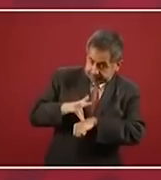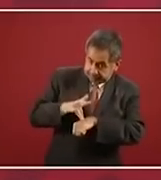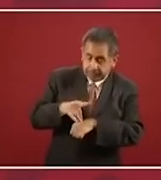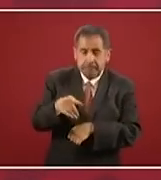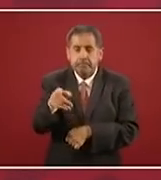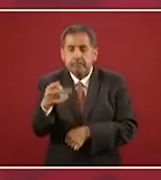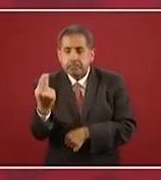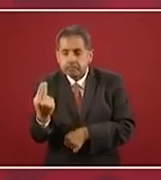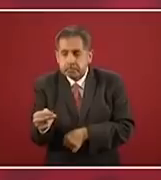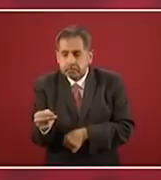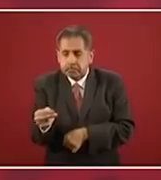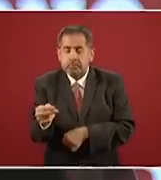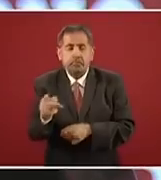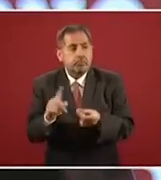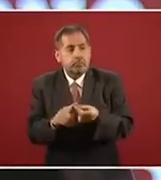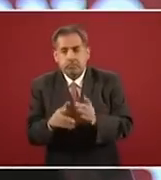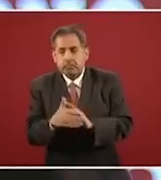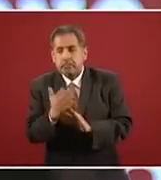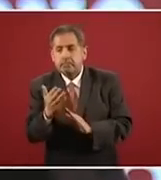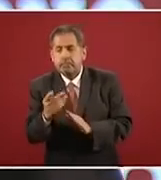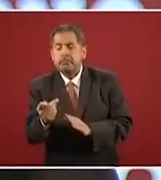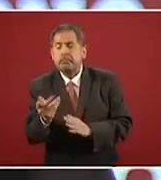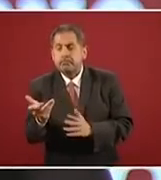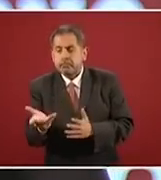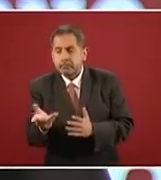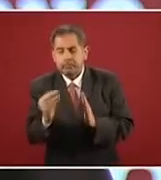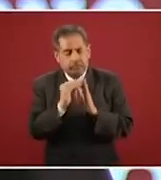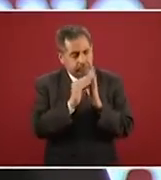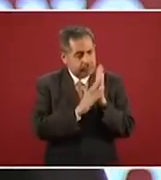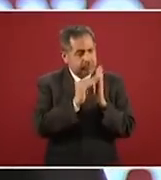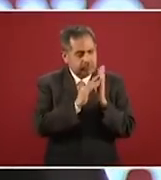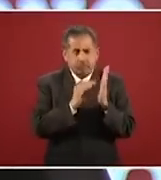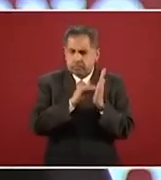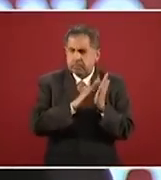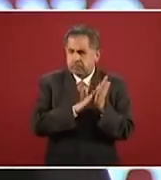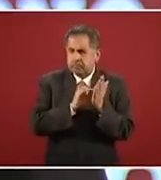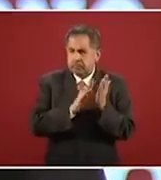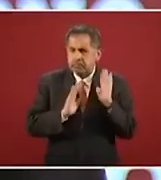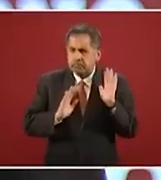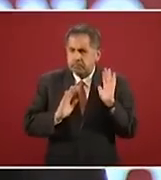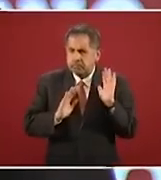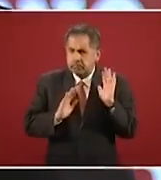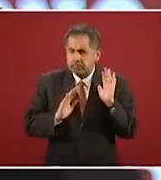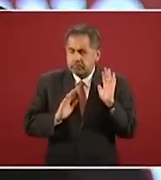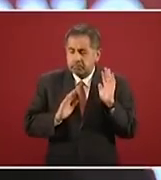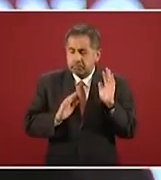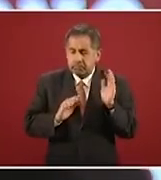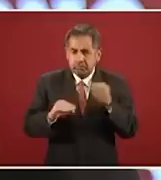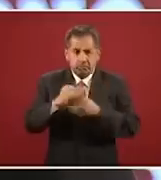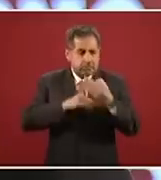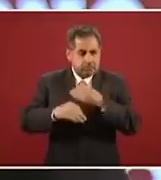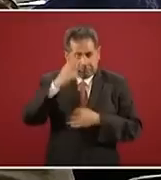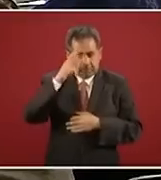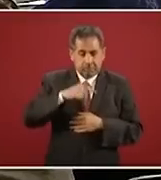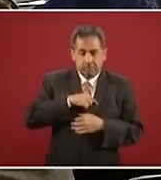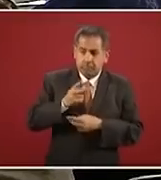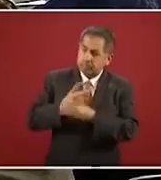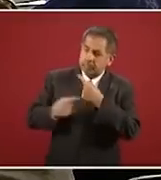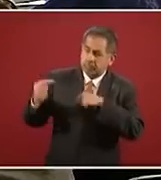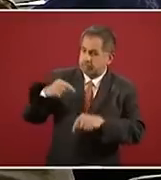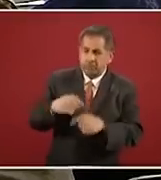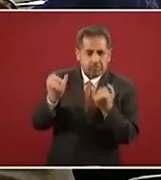se llama a dónde va que va a ser etcétera lo que nos sucede a todos los mexicanos cuando llegamos a regresar de su